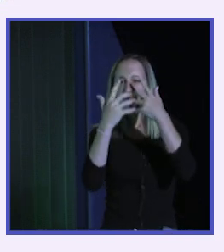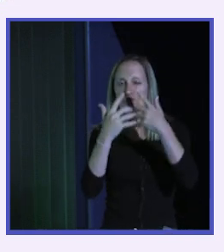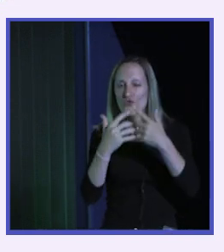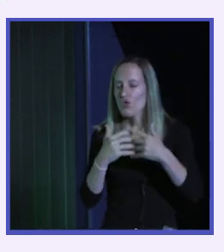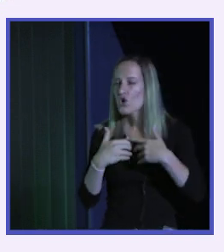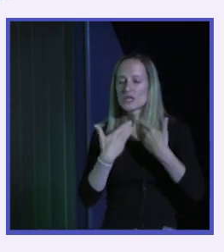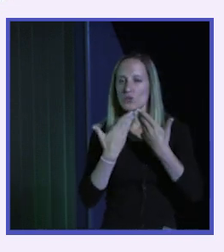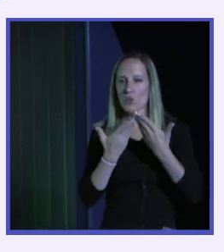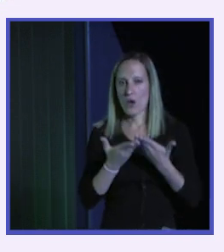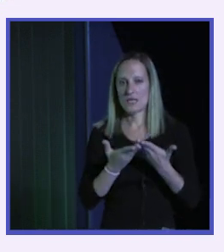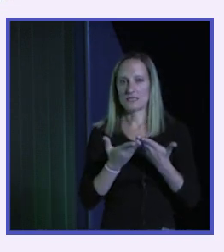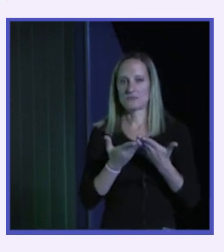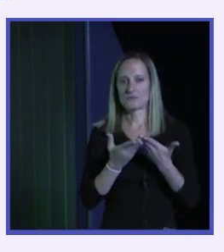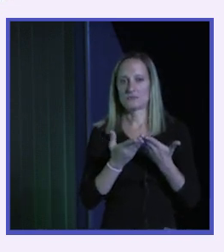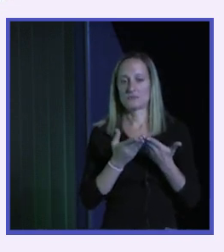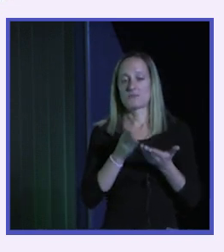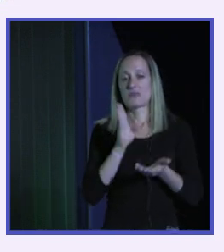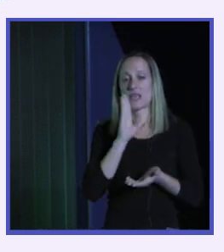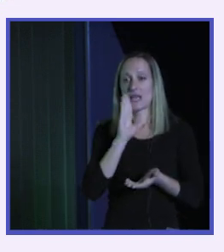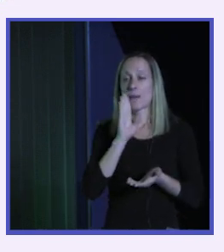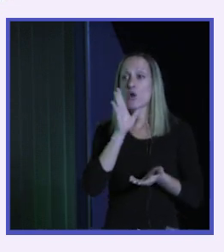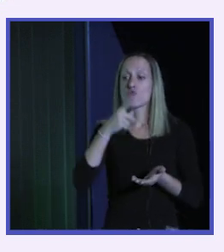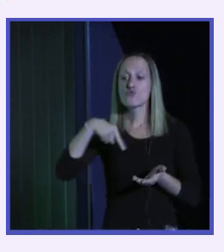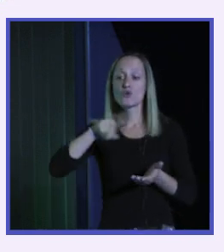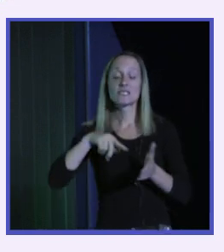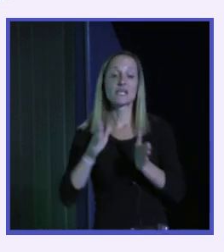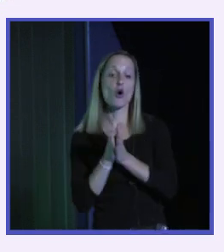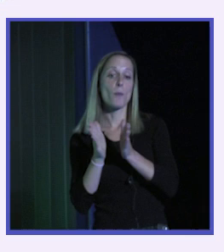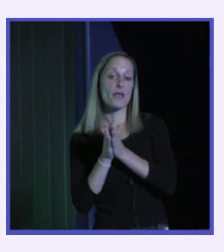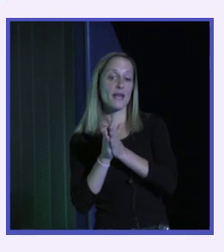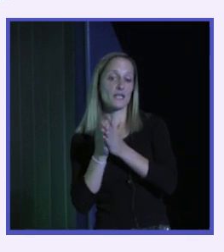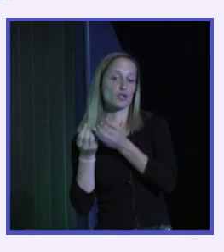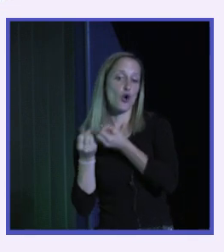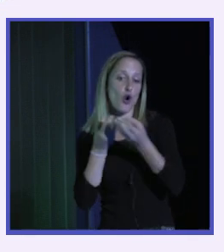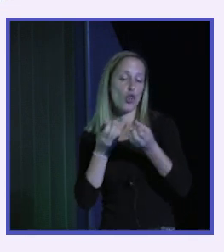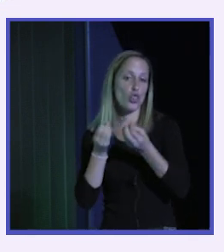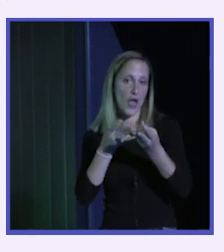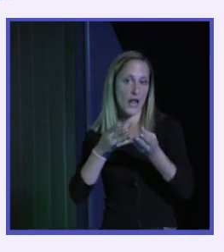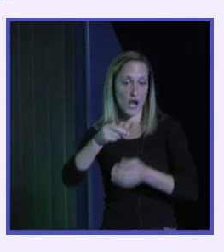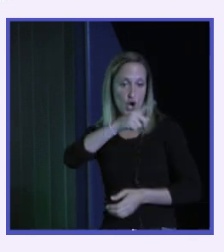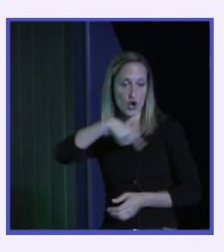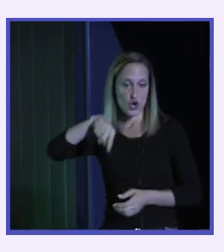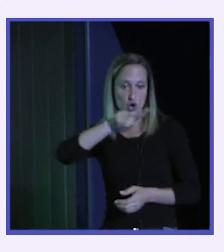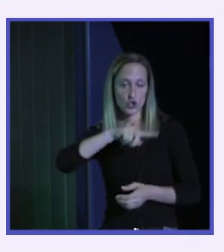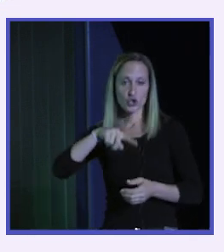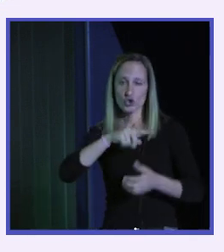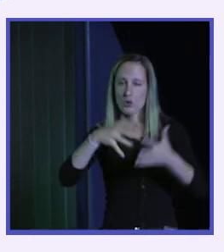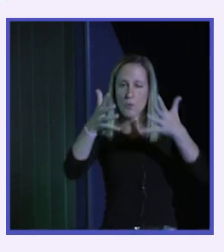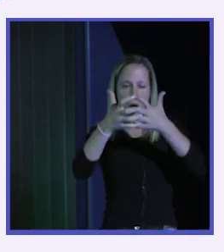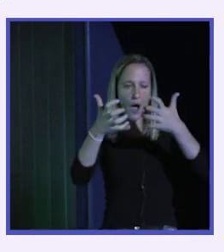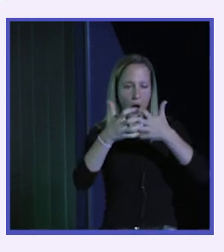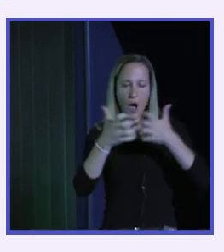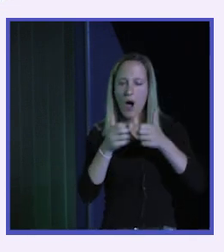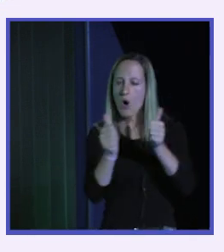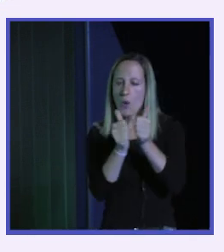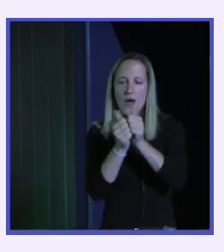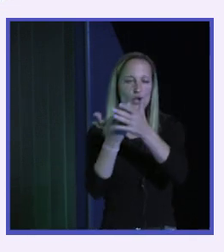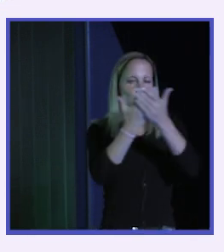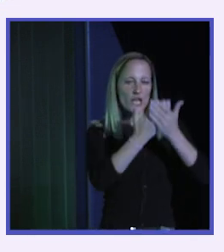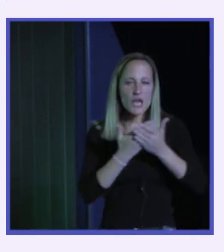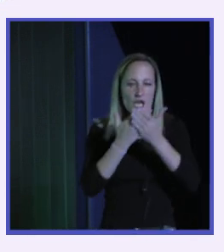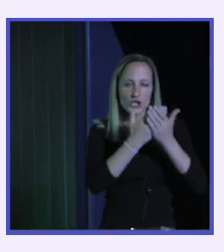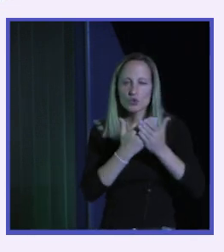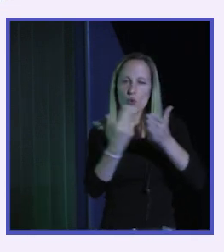como decíamos antes, pero ahora nuestras compañeras os van a contar cómo podemos extender muchísimo más con Copilot Studio y